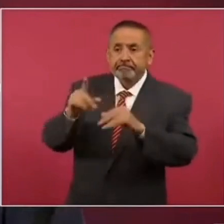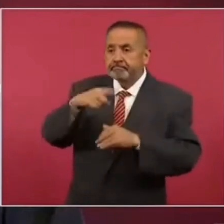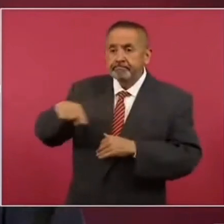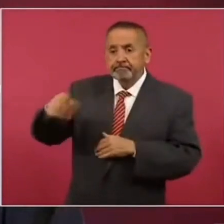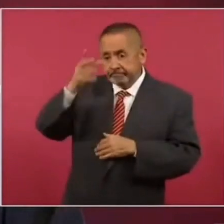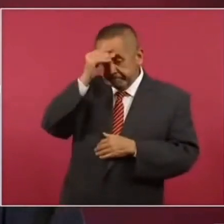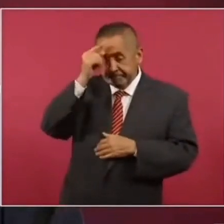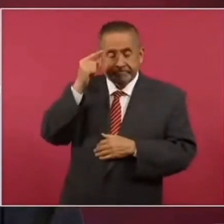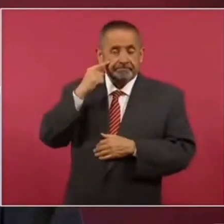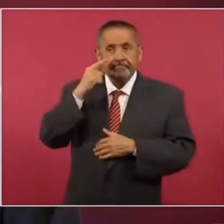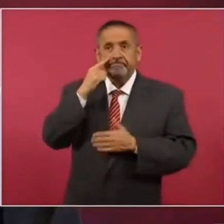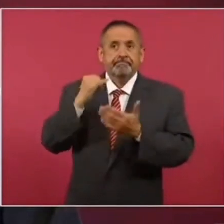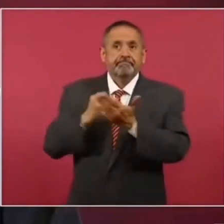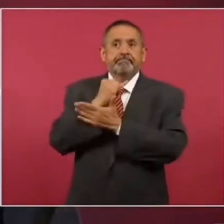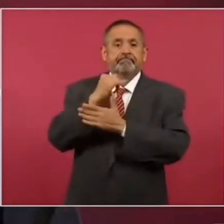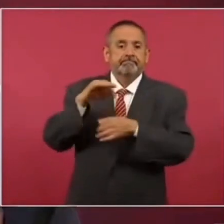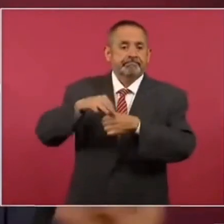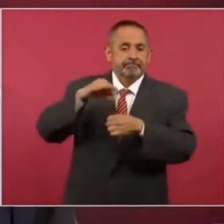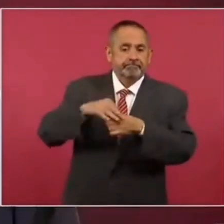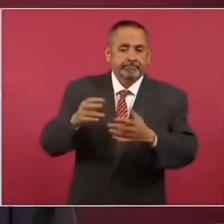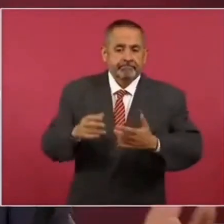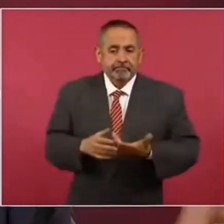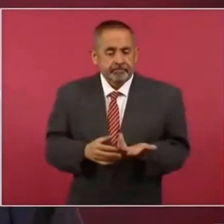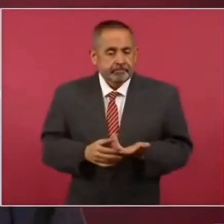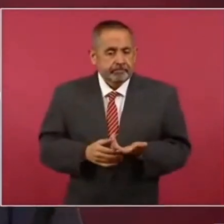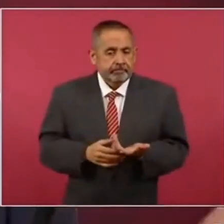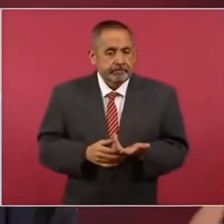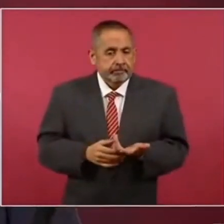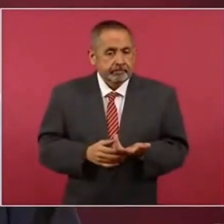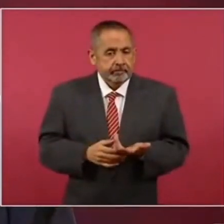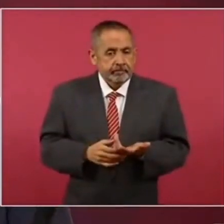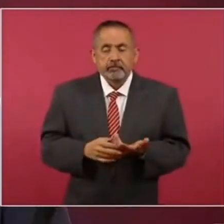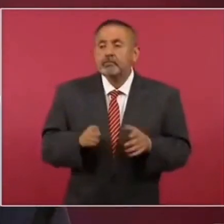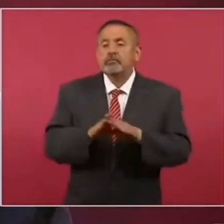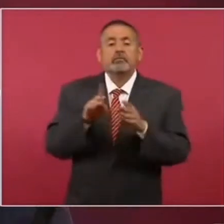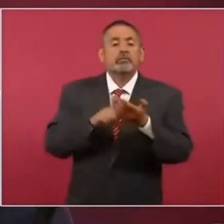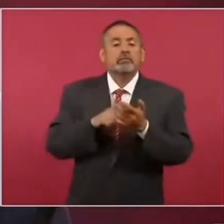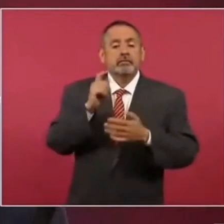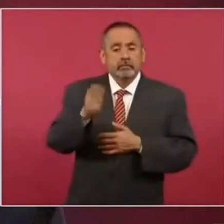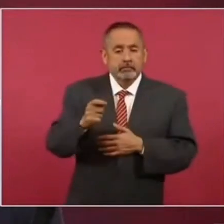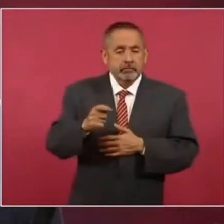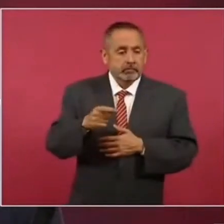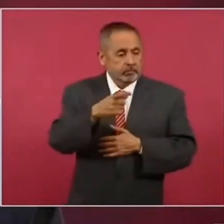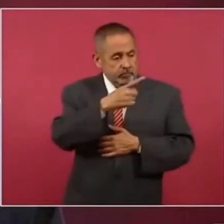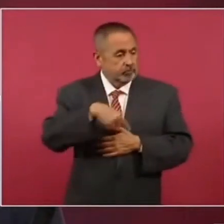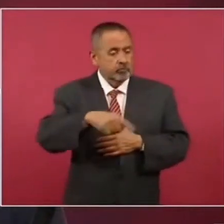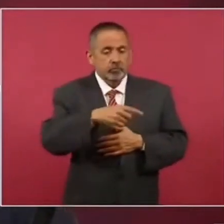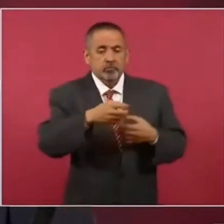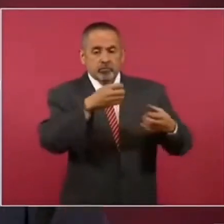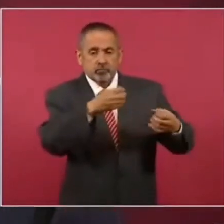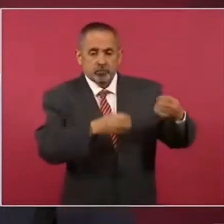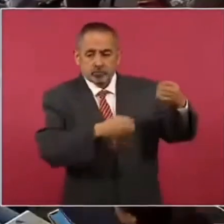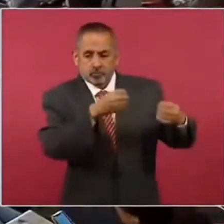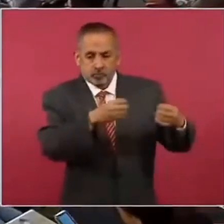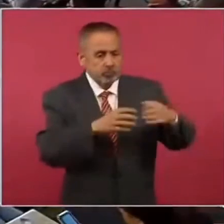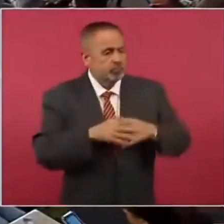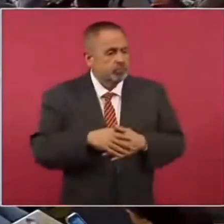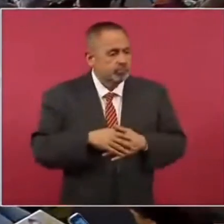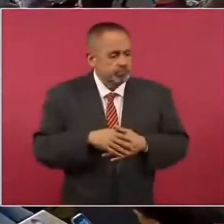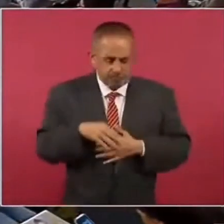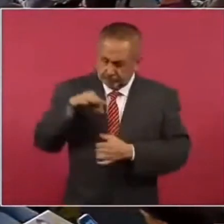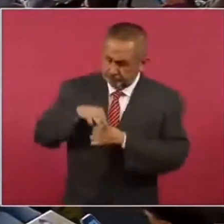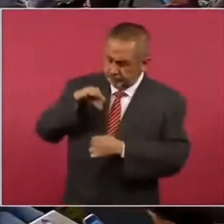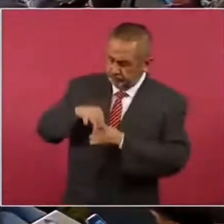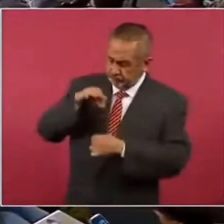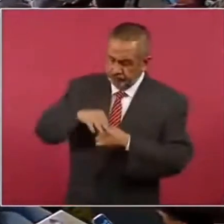las instituciones. No descartar la posibilidad que jueces sean electos,